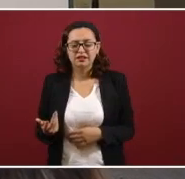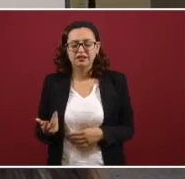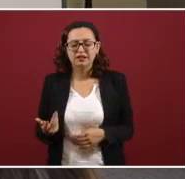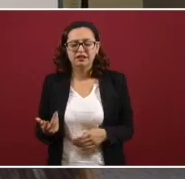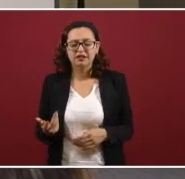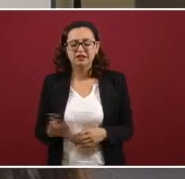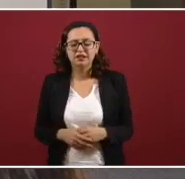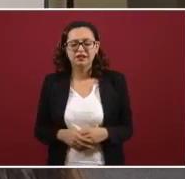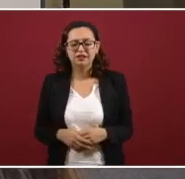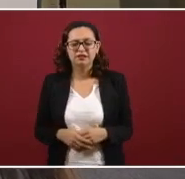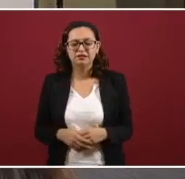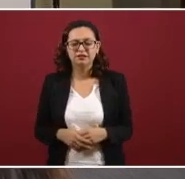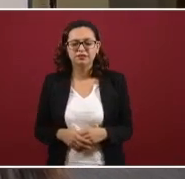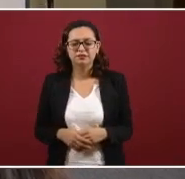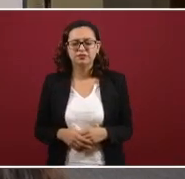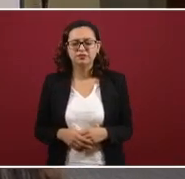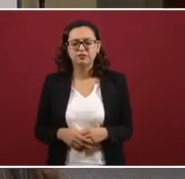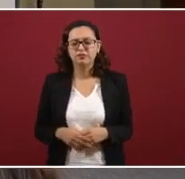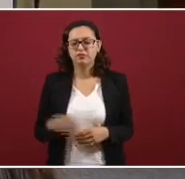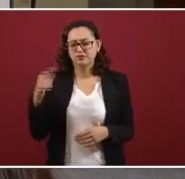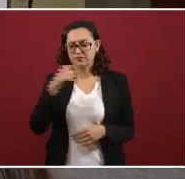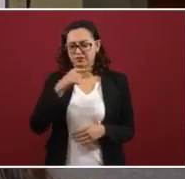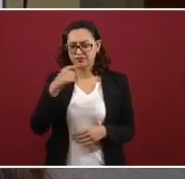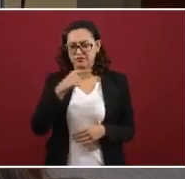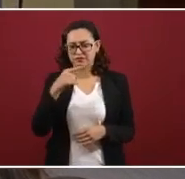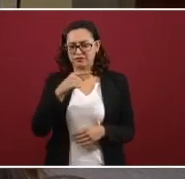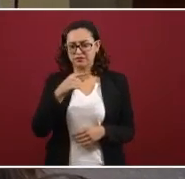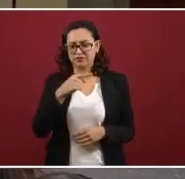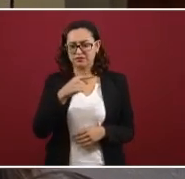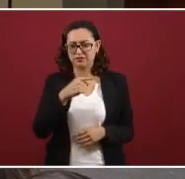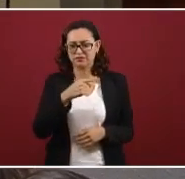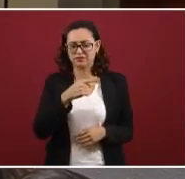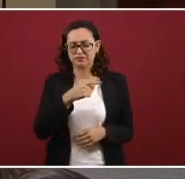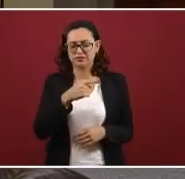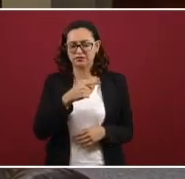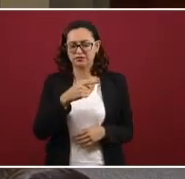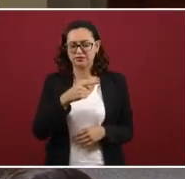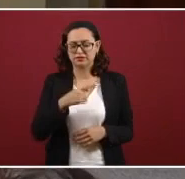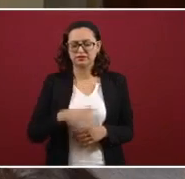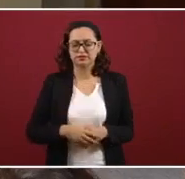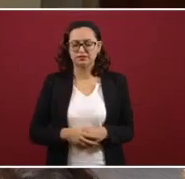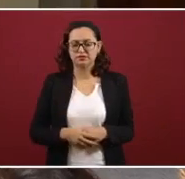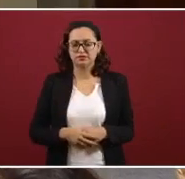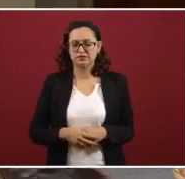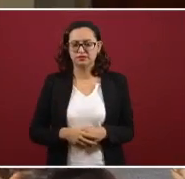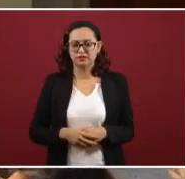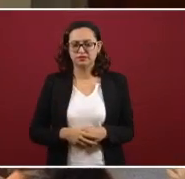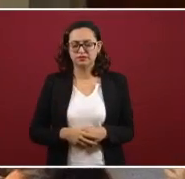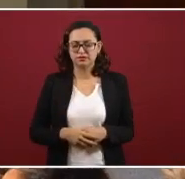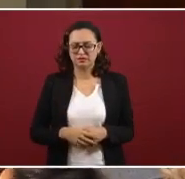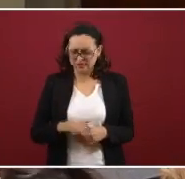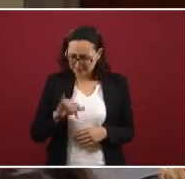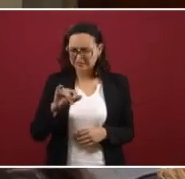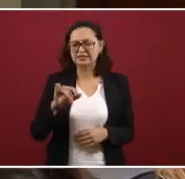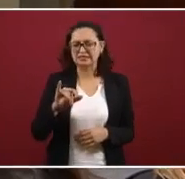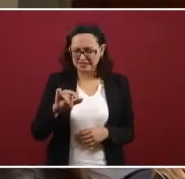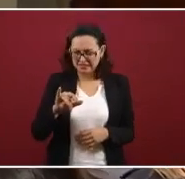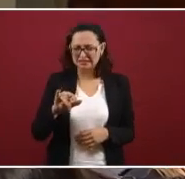Sí, se los comenta Pero sigue la mesa de negociación. Sí, o sea,